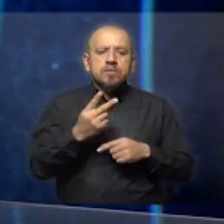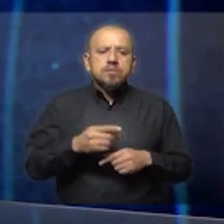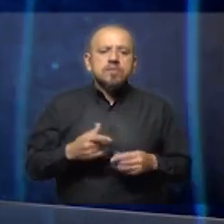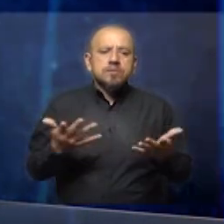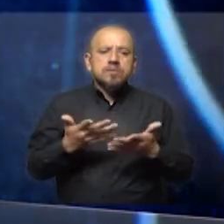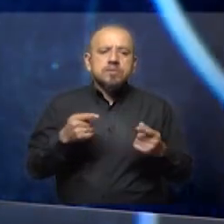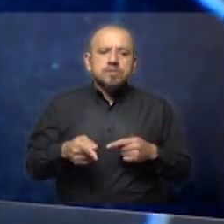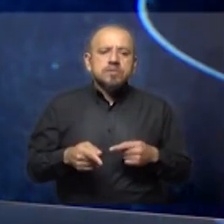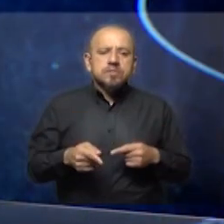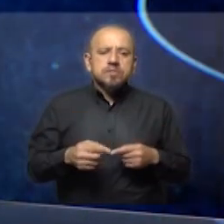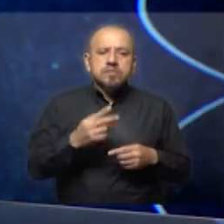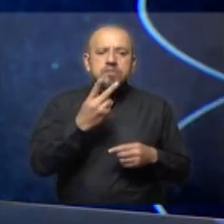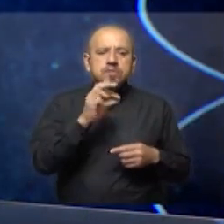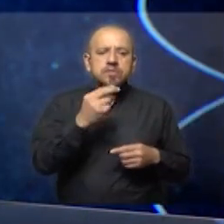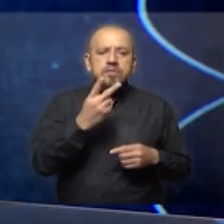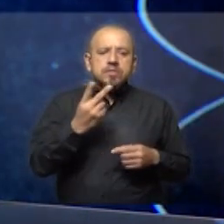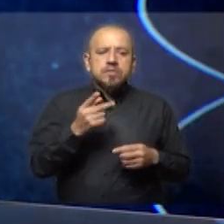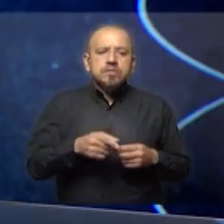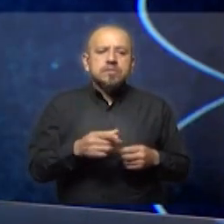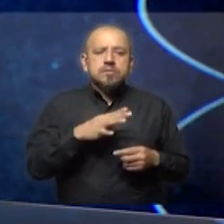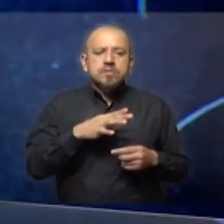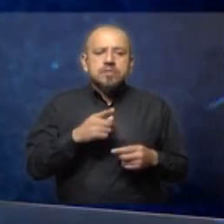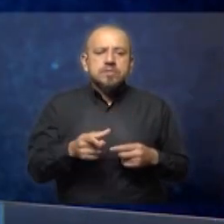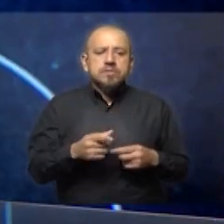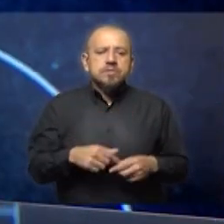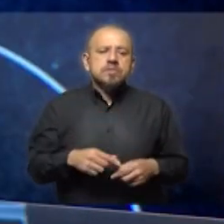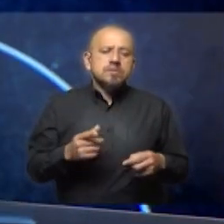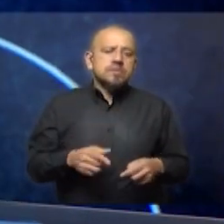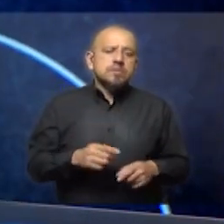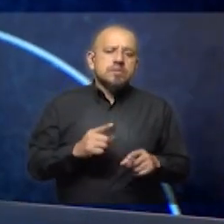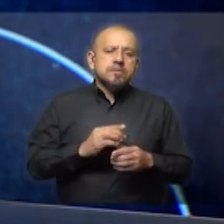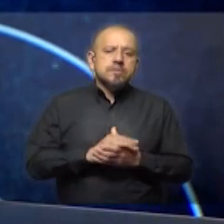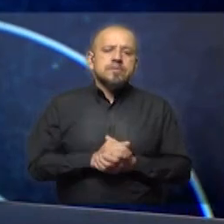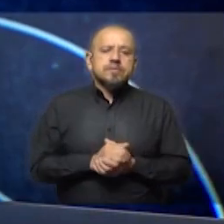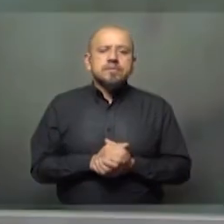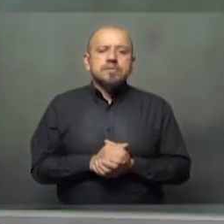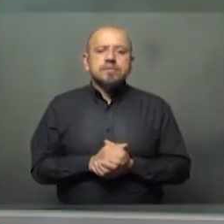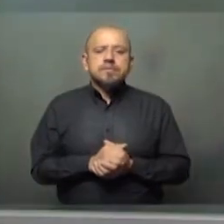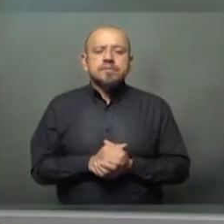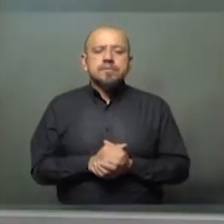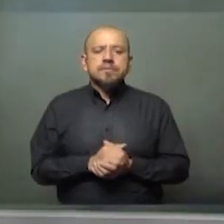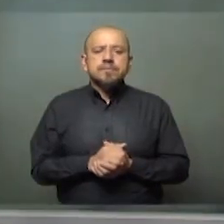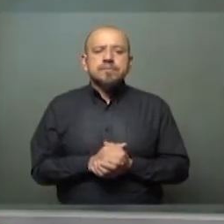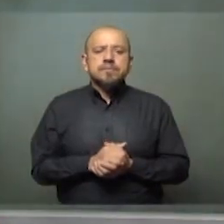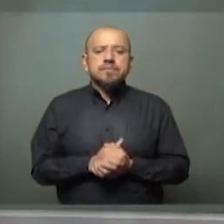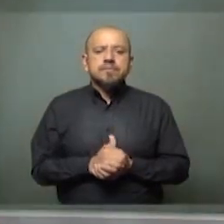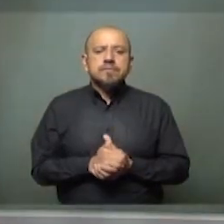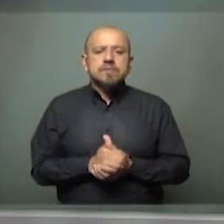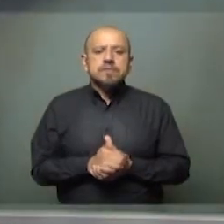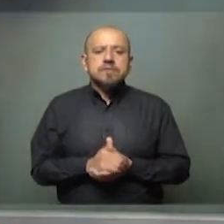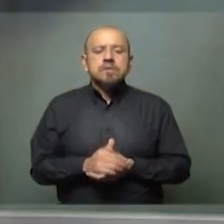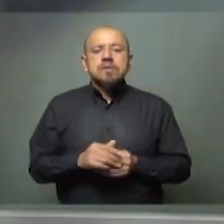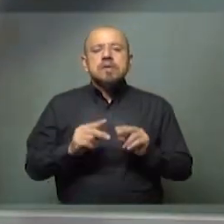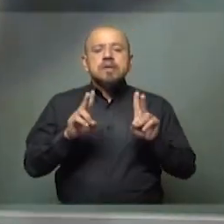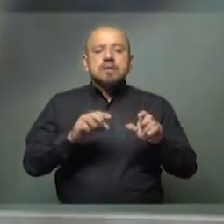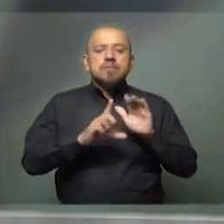establecido al 2022 creo que carece bastante de sentido verdad metiéndonos en las cuestiones de